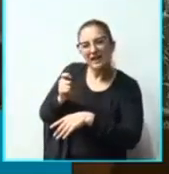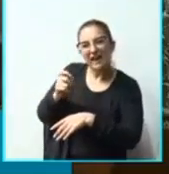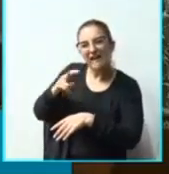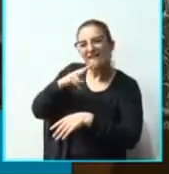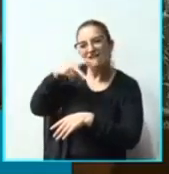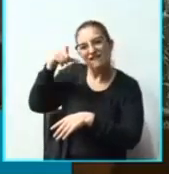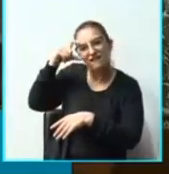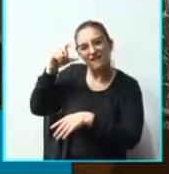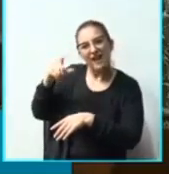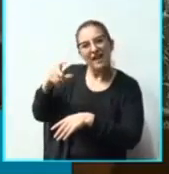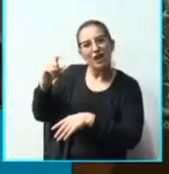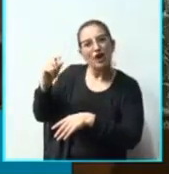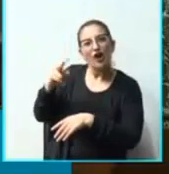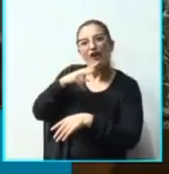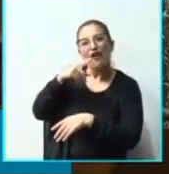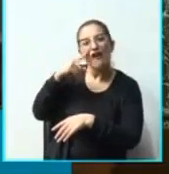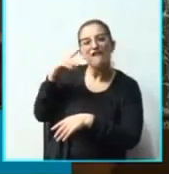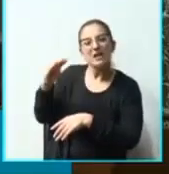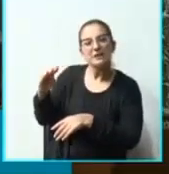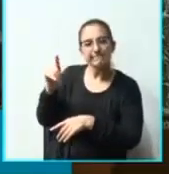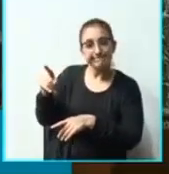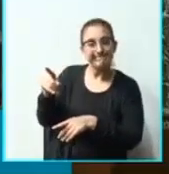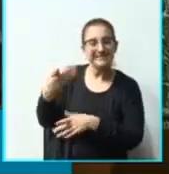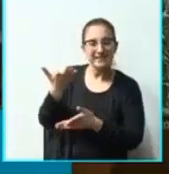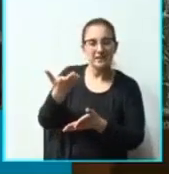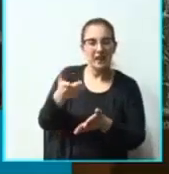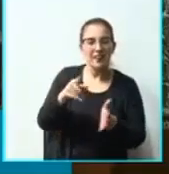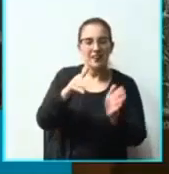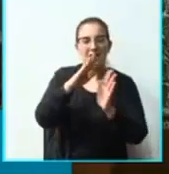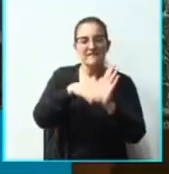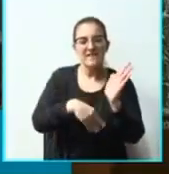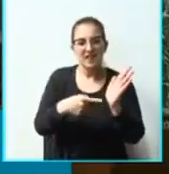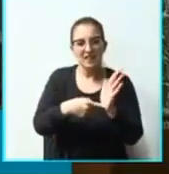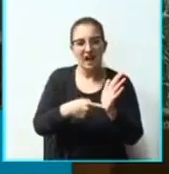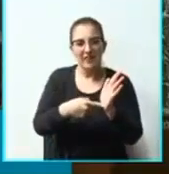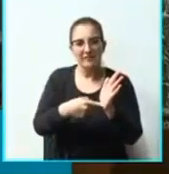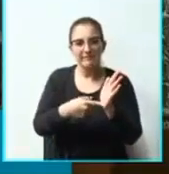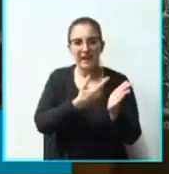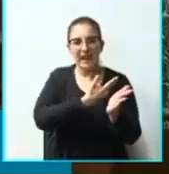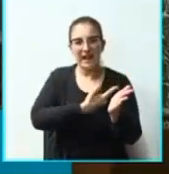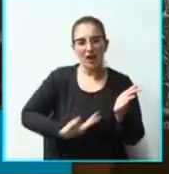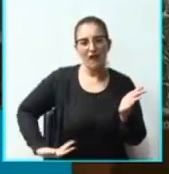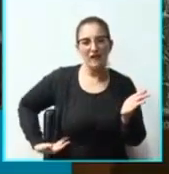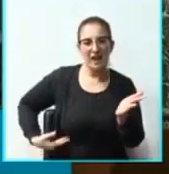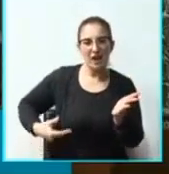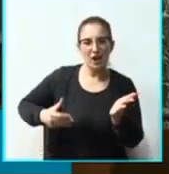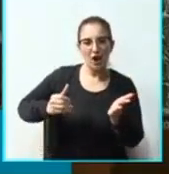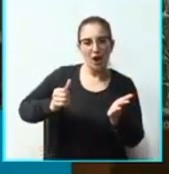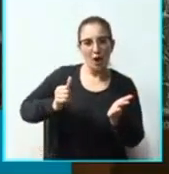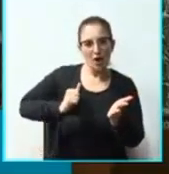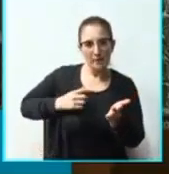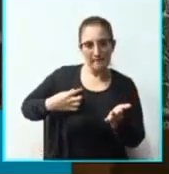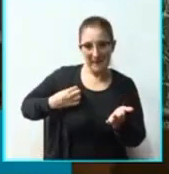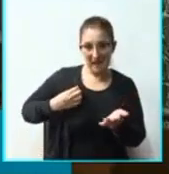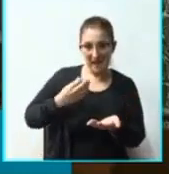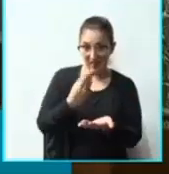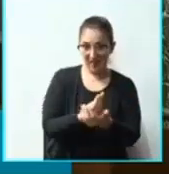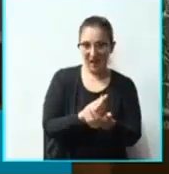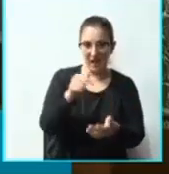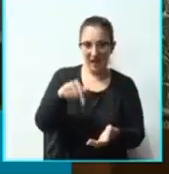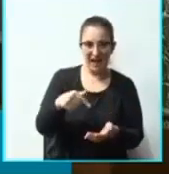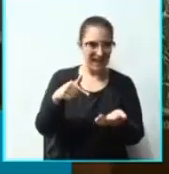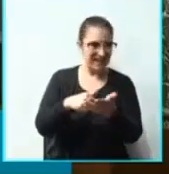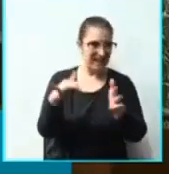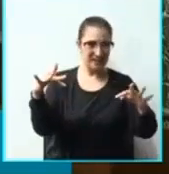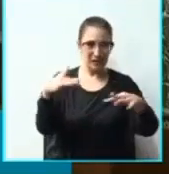la verdadera herencia que dejó la dictadura cívico-militar en nuestras ciudades. Cómo nuestras ciudades se